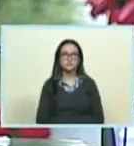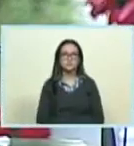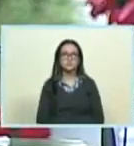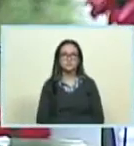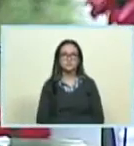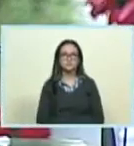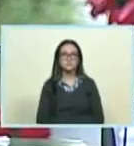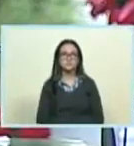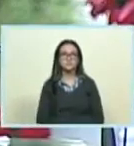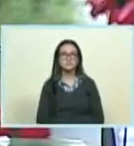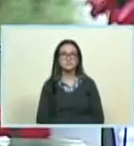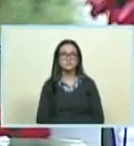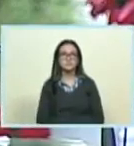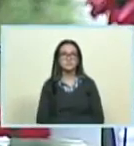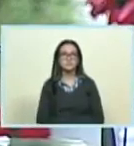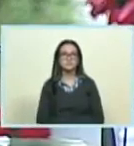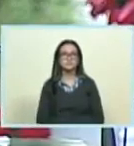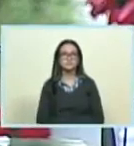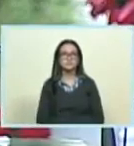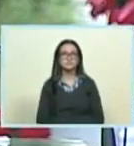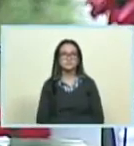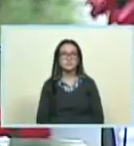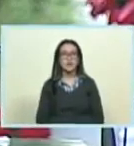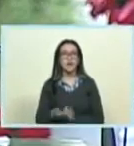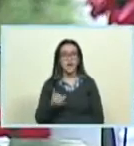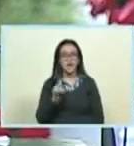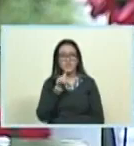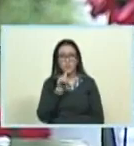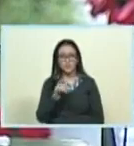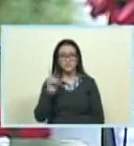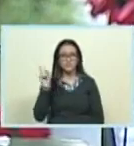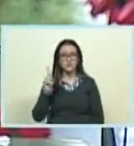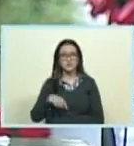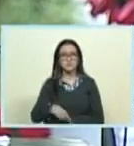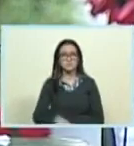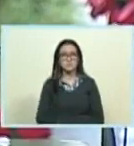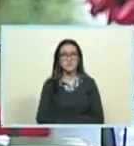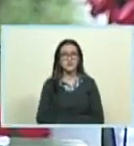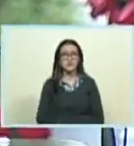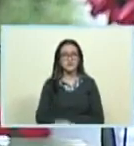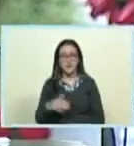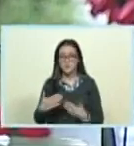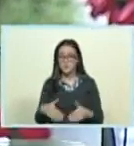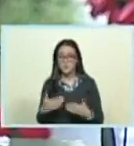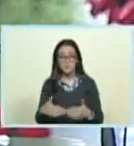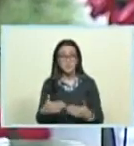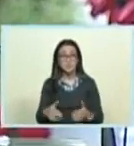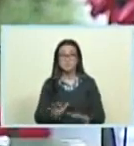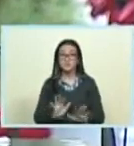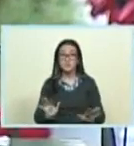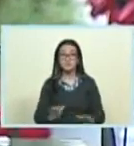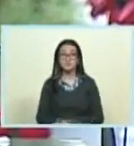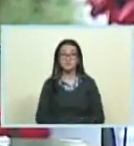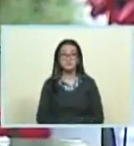A fondo y profundo. Por ahí también me llegaron unas denuncias y ya estamos actuando.